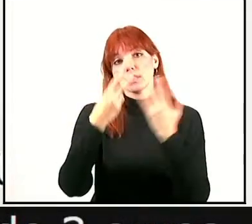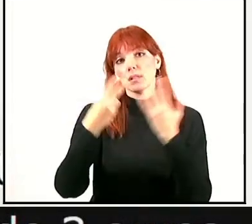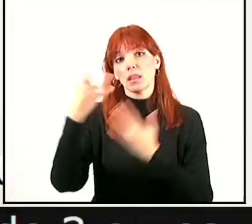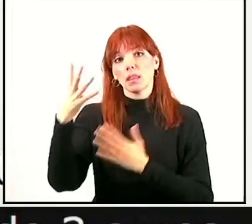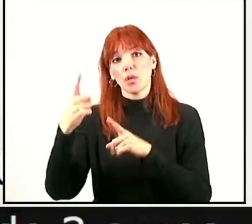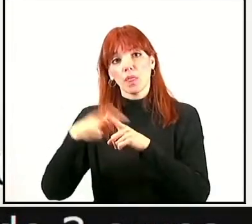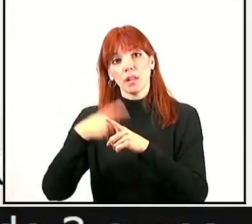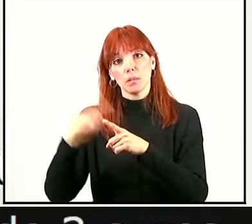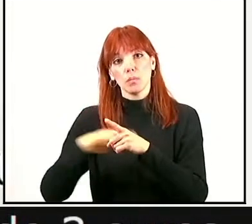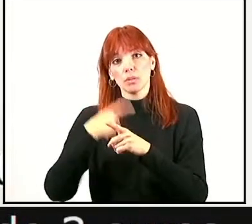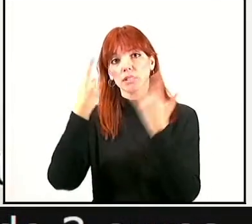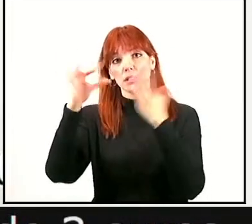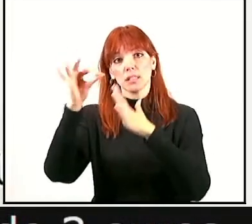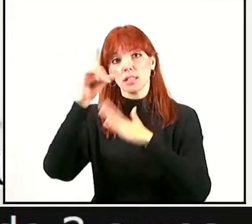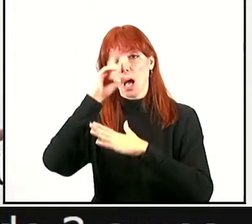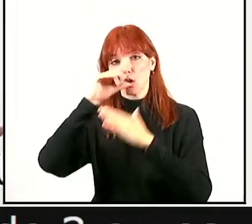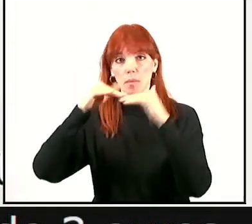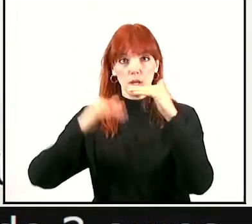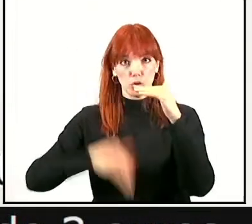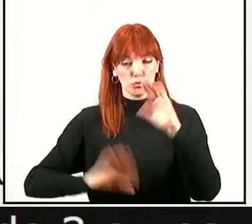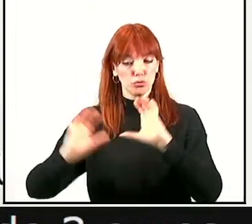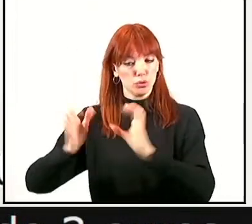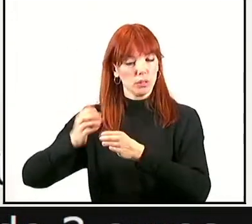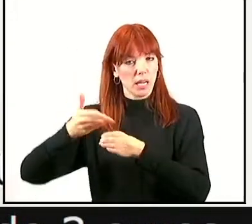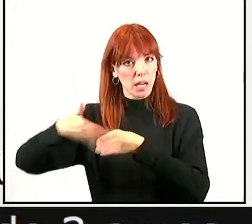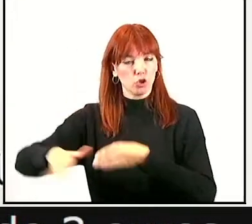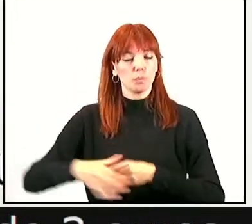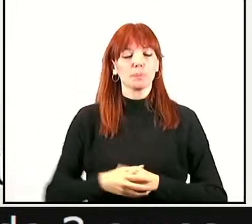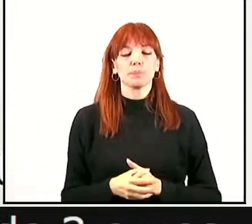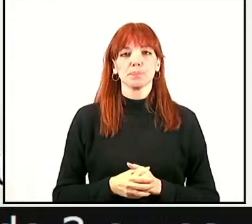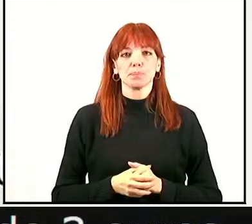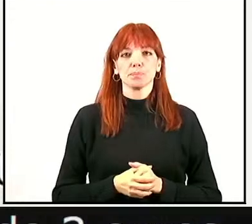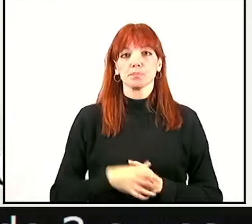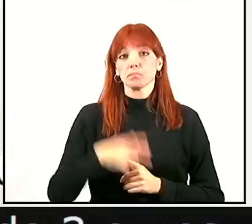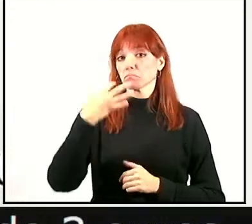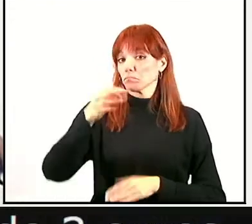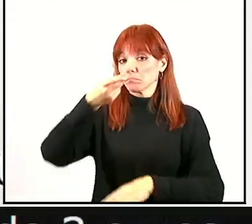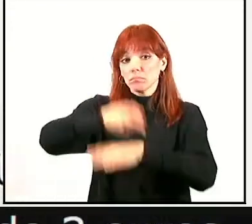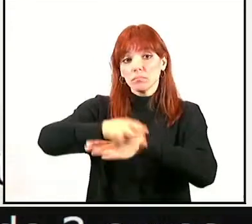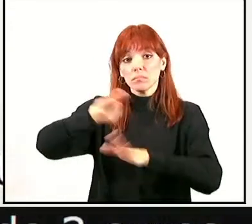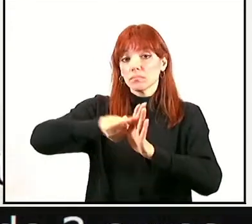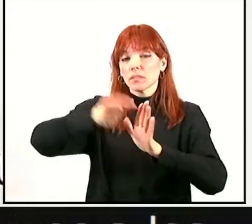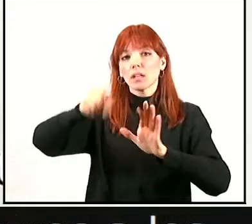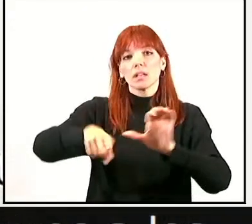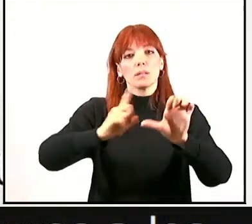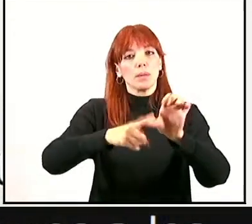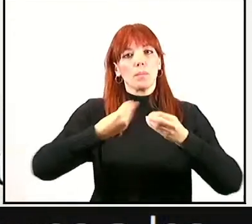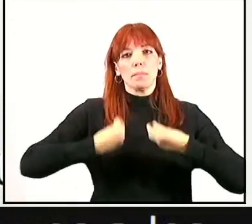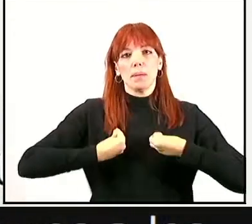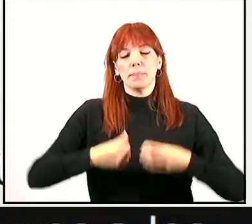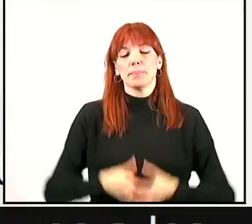de 60 años. Ese es el único trámite, y estar empadronados en Extremadura.